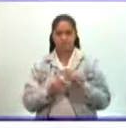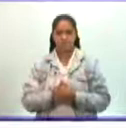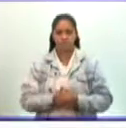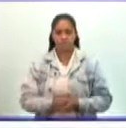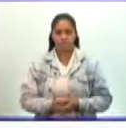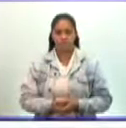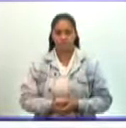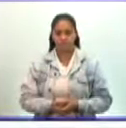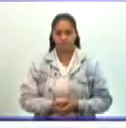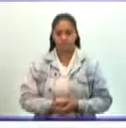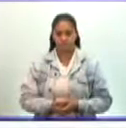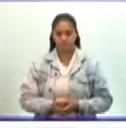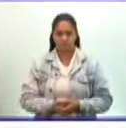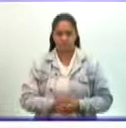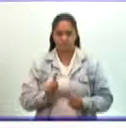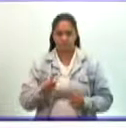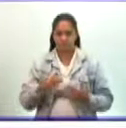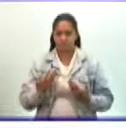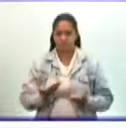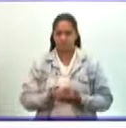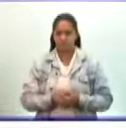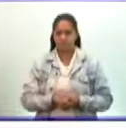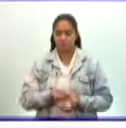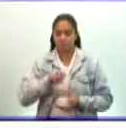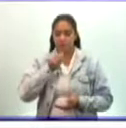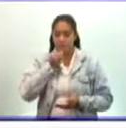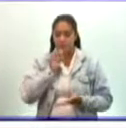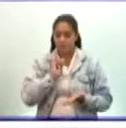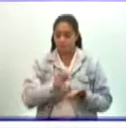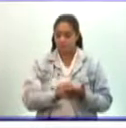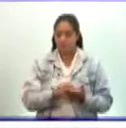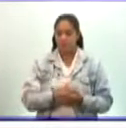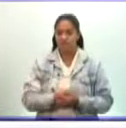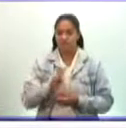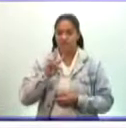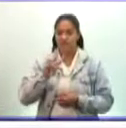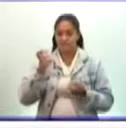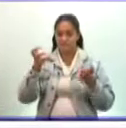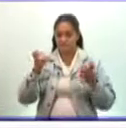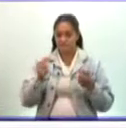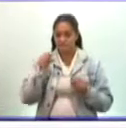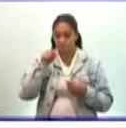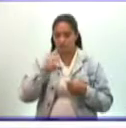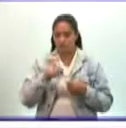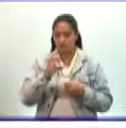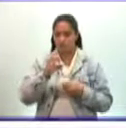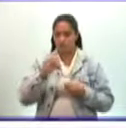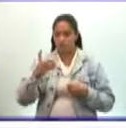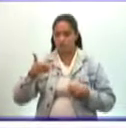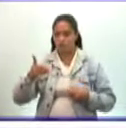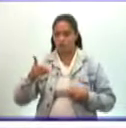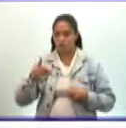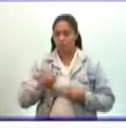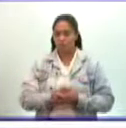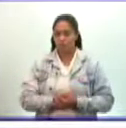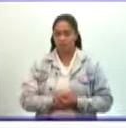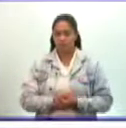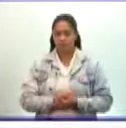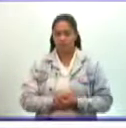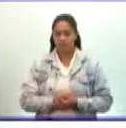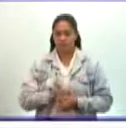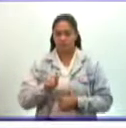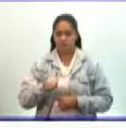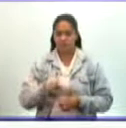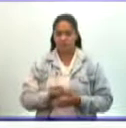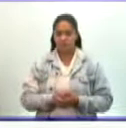correspondientes y entonces poder determinar el valor del segmento OD. Pero para ello tengo